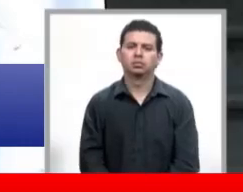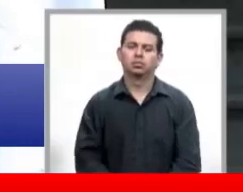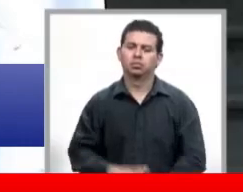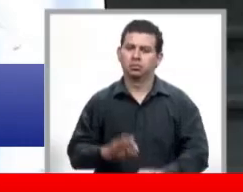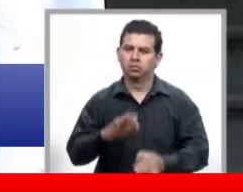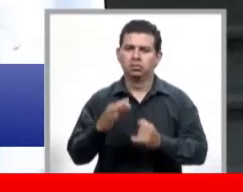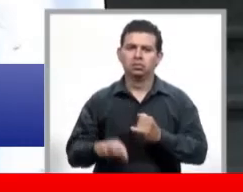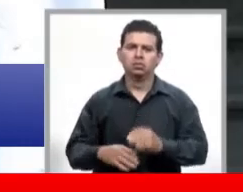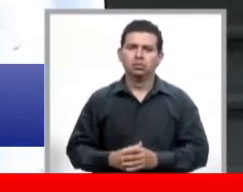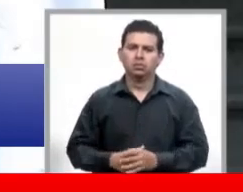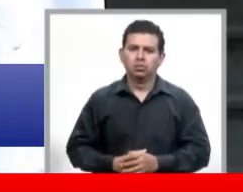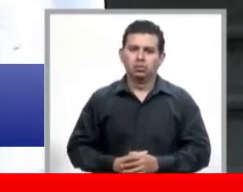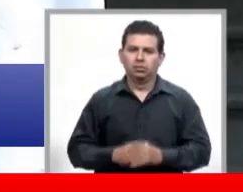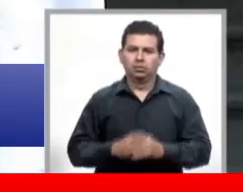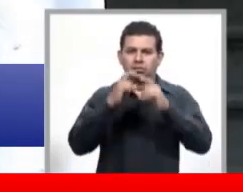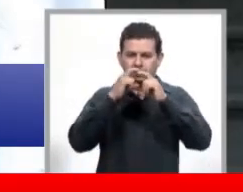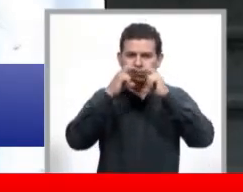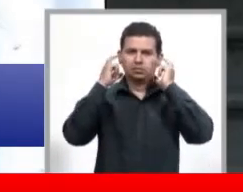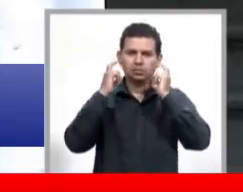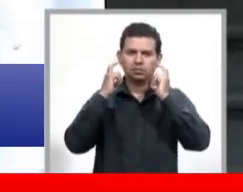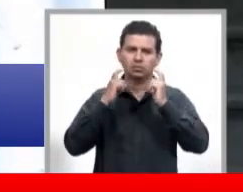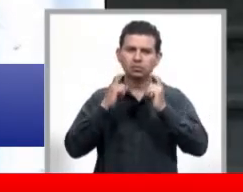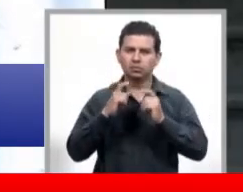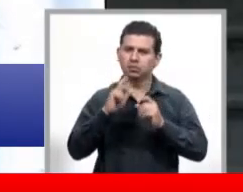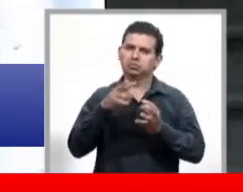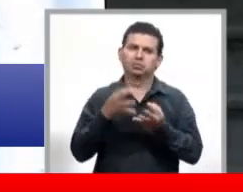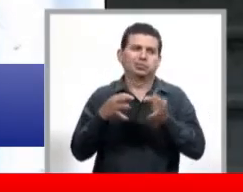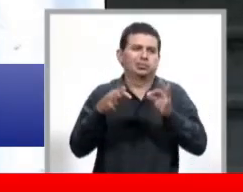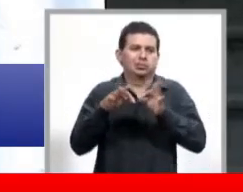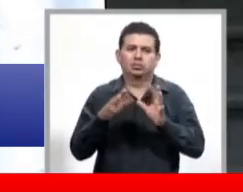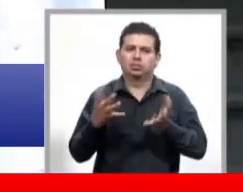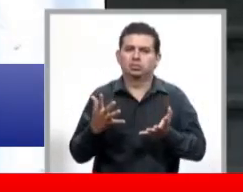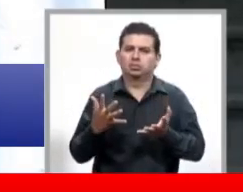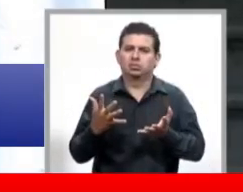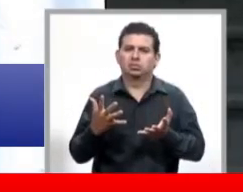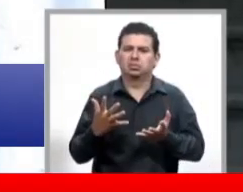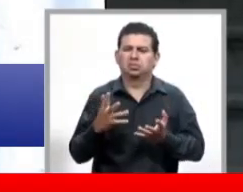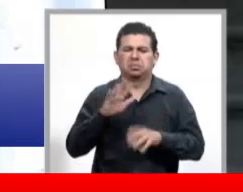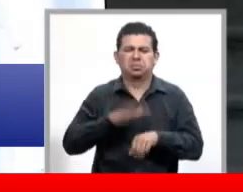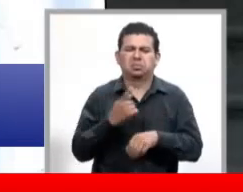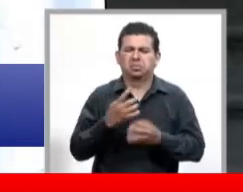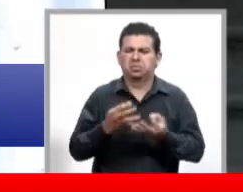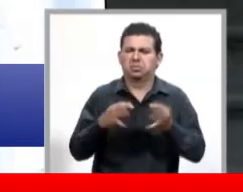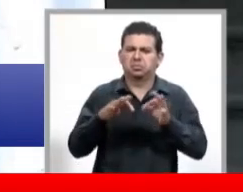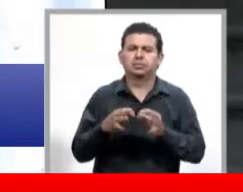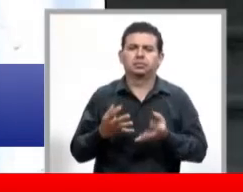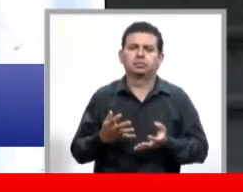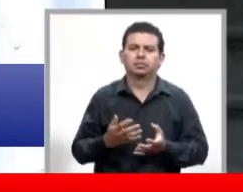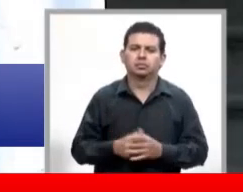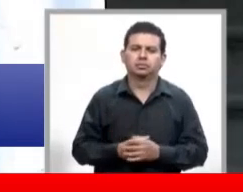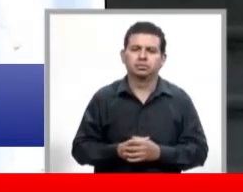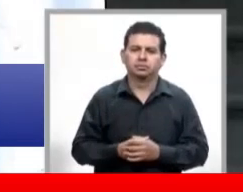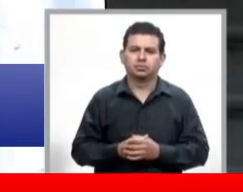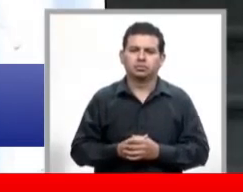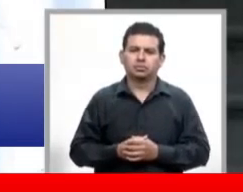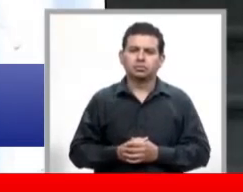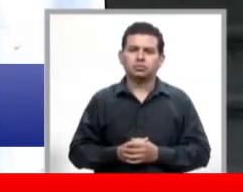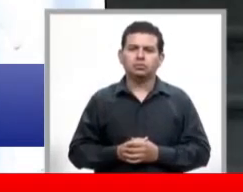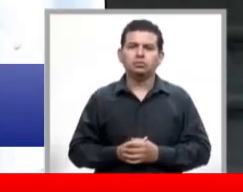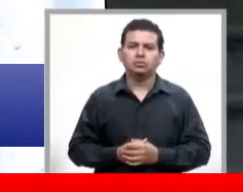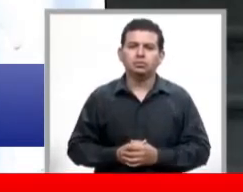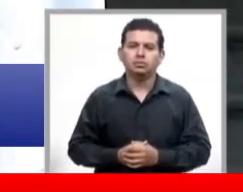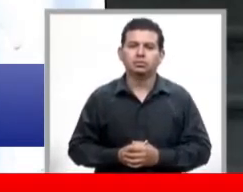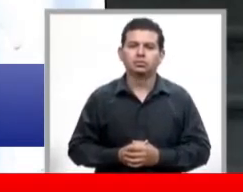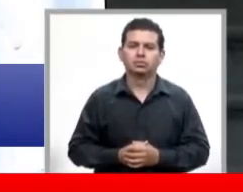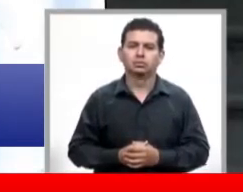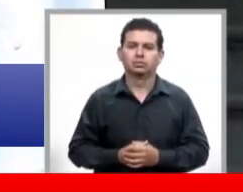último, el uso de tapabocas es fundamental. ¿Por qué es fundamental ya usarlo hoy en la vía pública? Porque